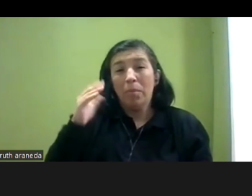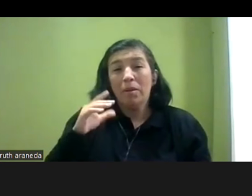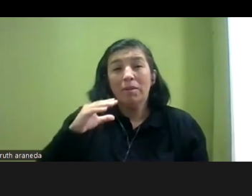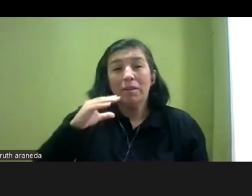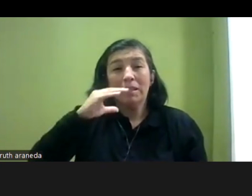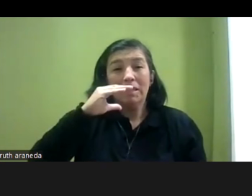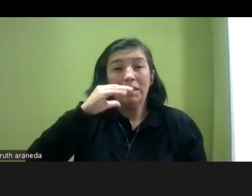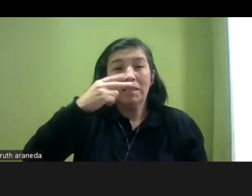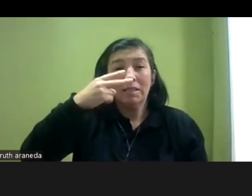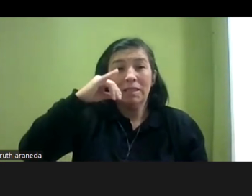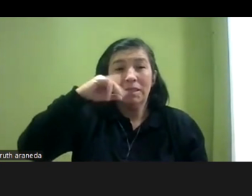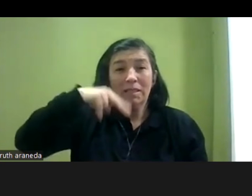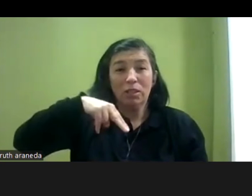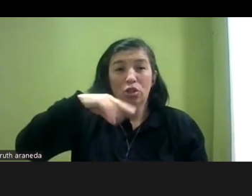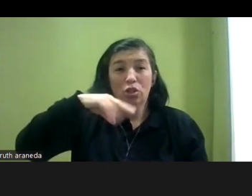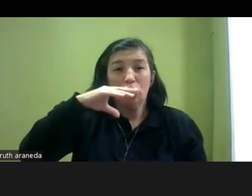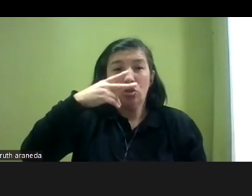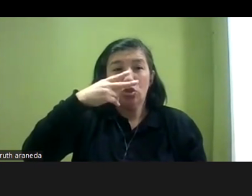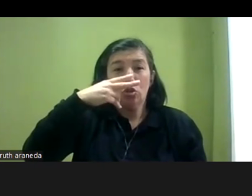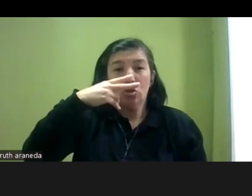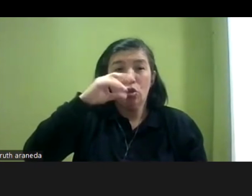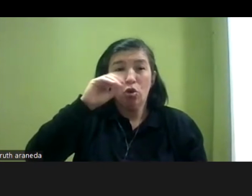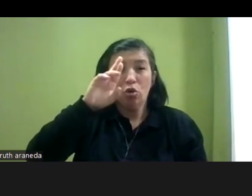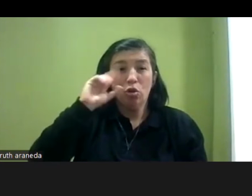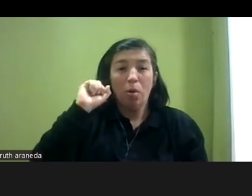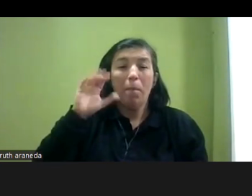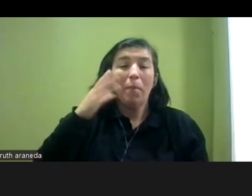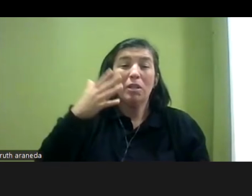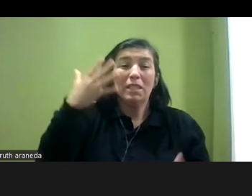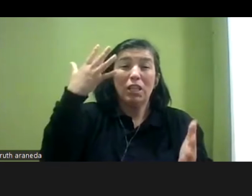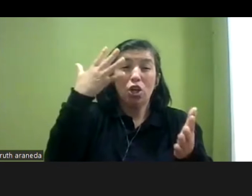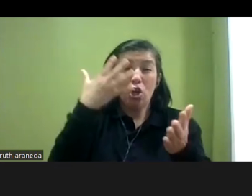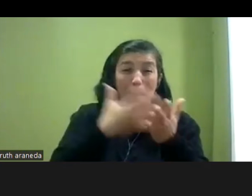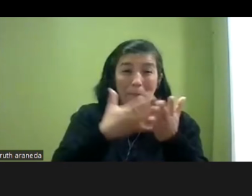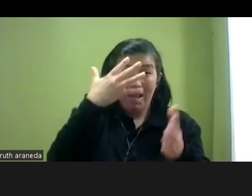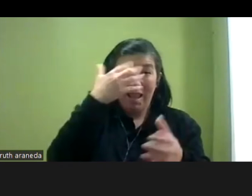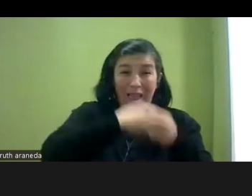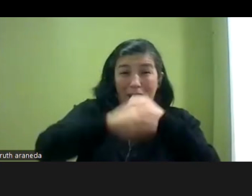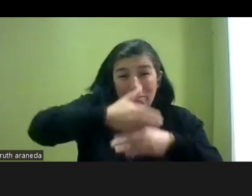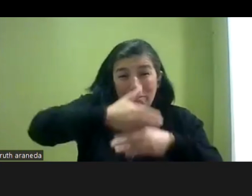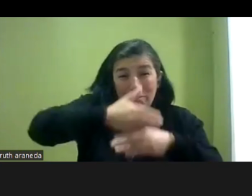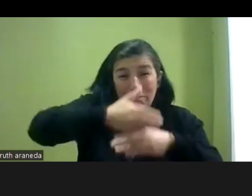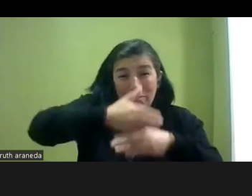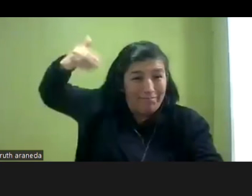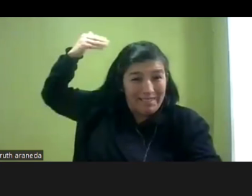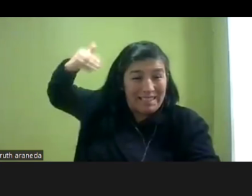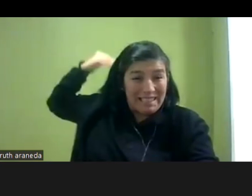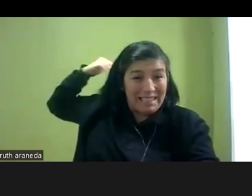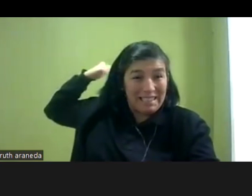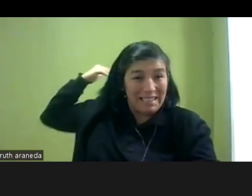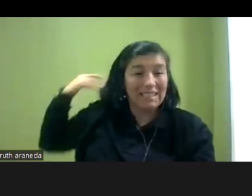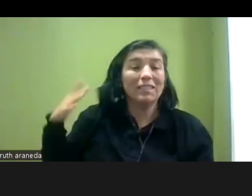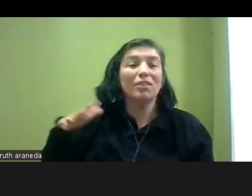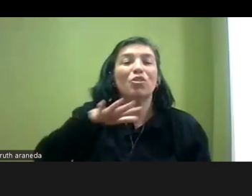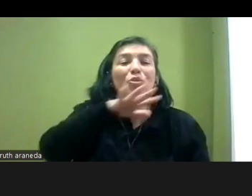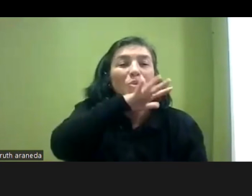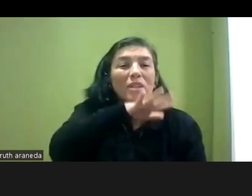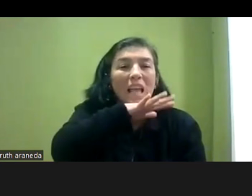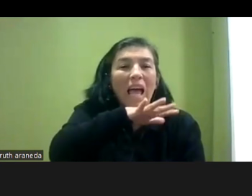Chinchorro, bastante más temprano, unos 5.000 años antes, se utiliza